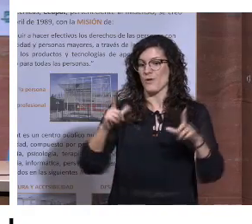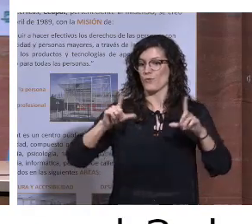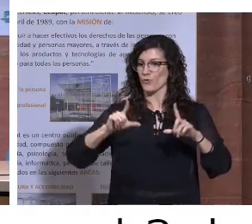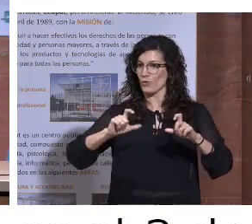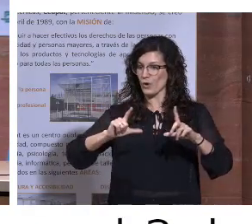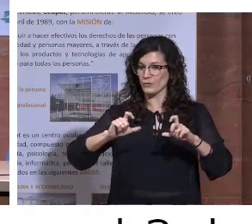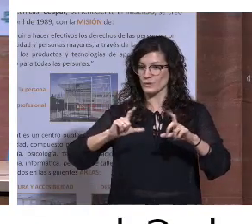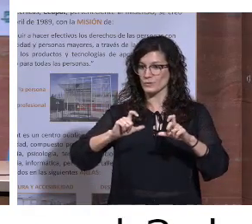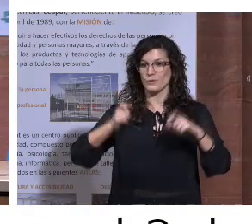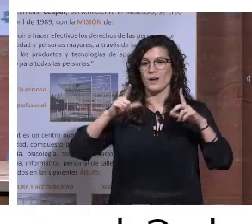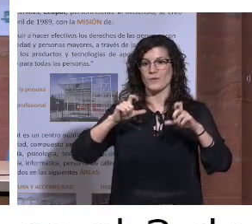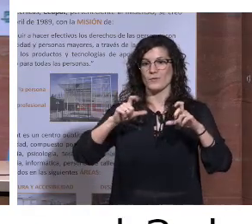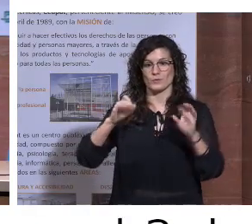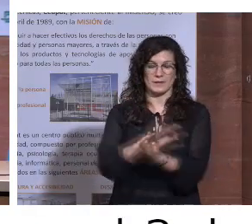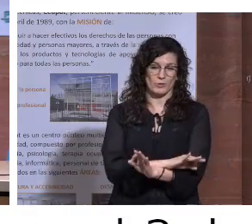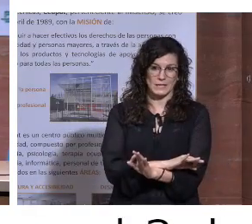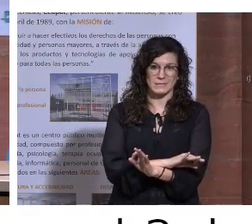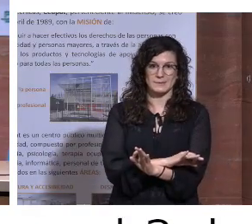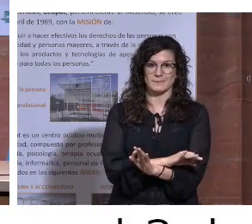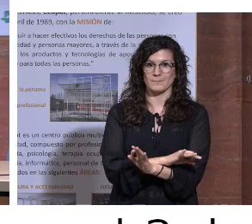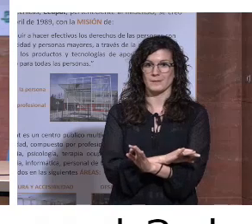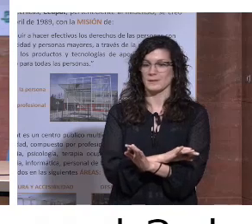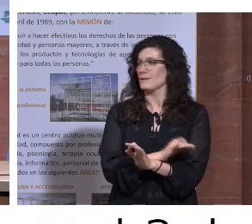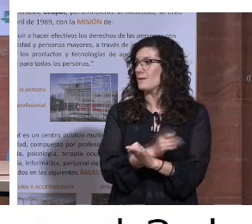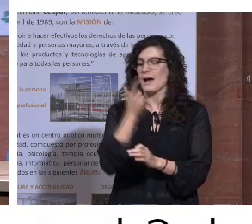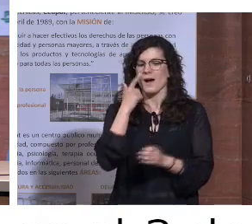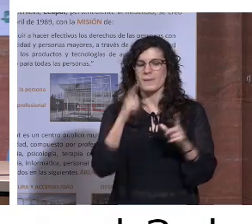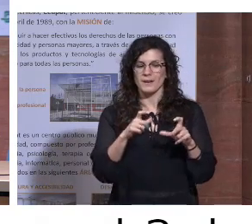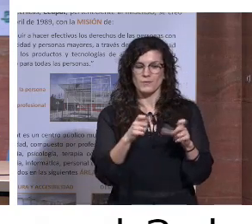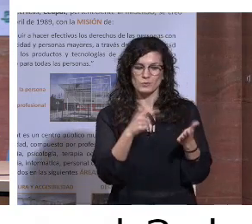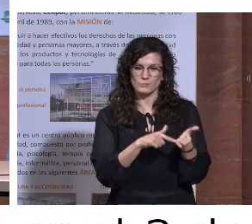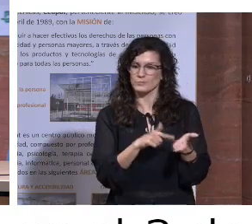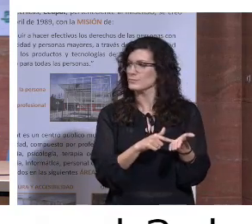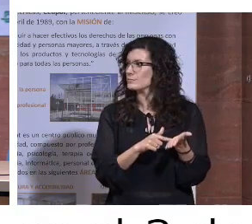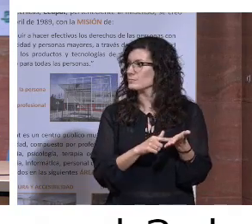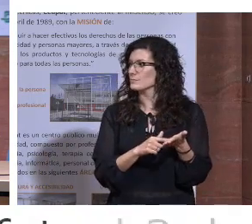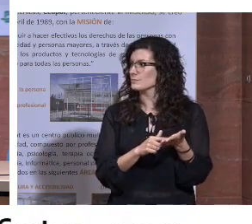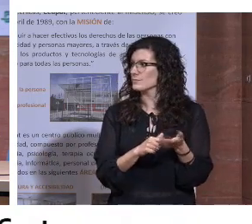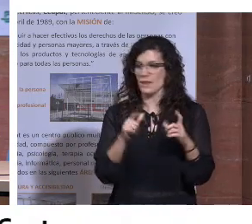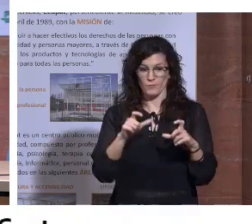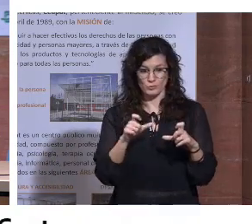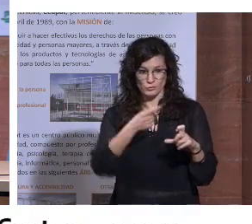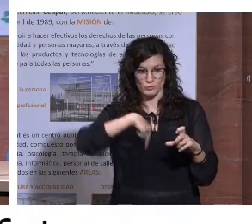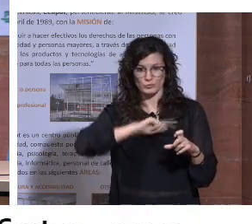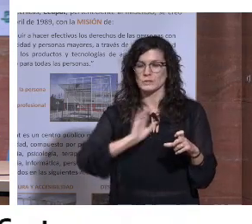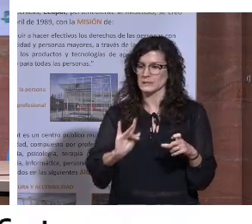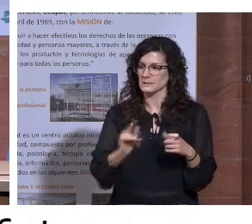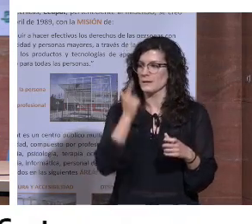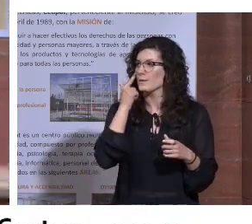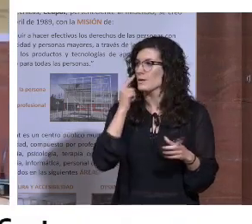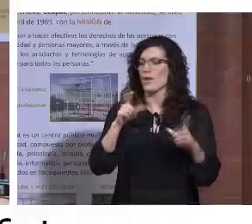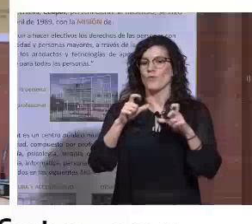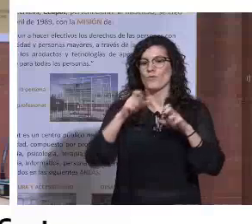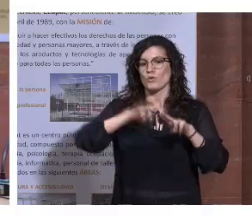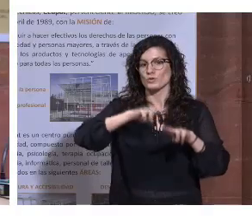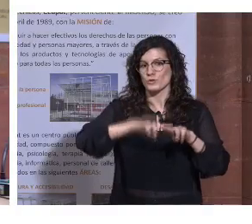foto errónea. ¿Te importa mirar? ¿La foto que hemos hecho? Sí. Era una foto negra